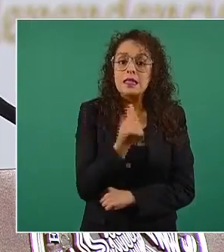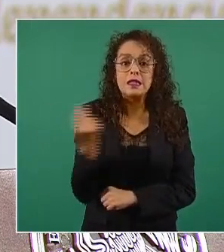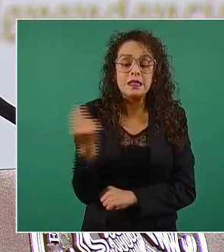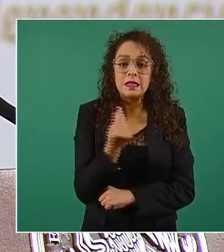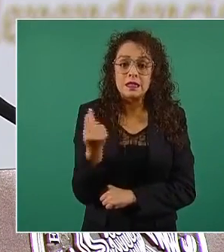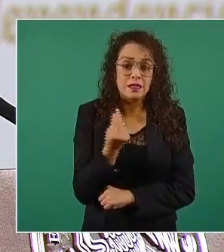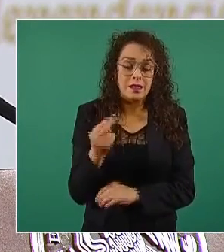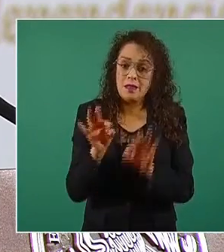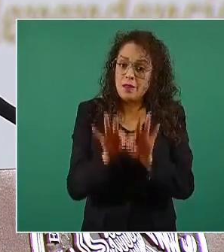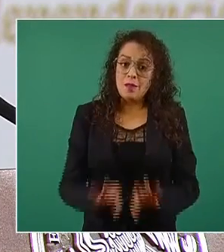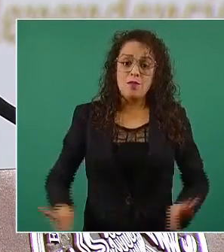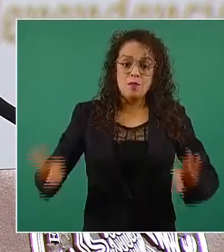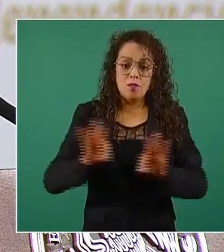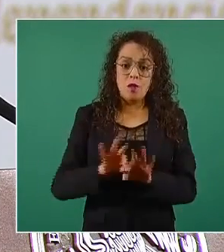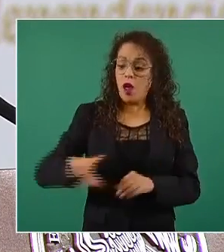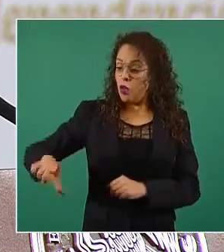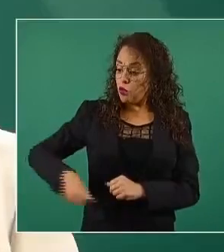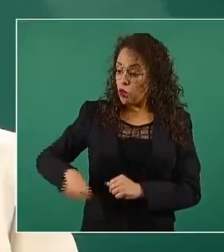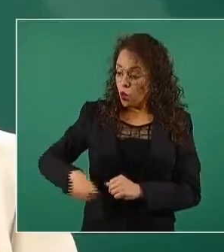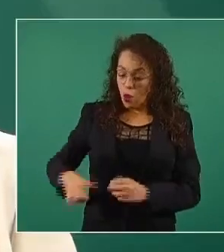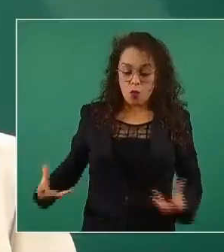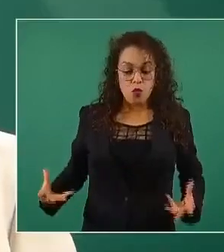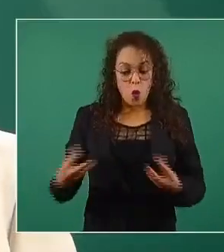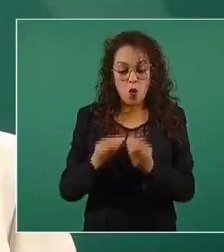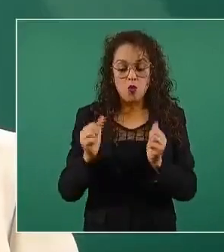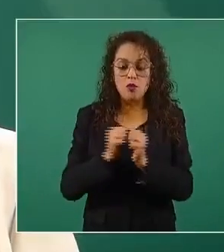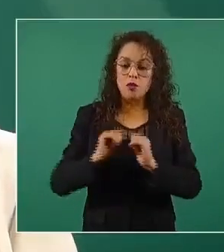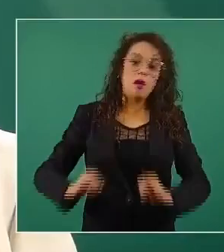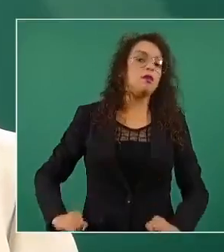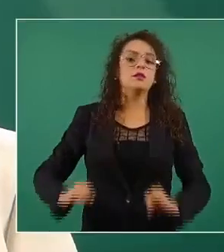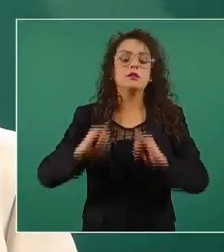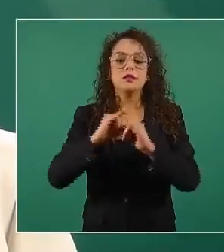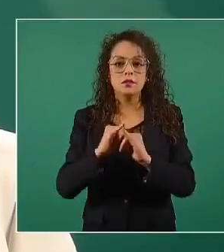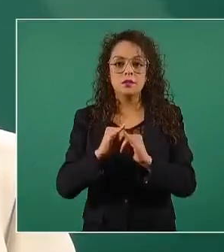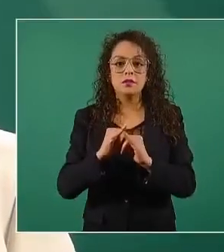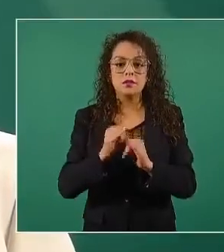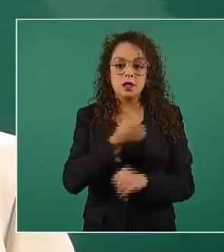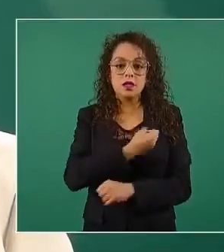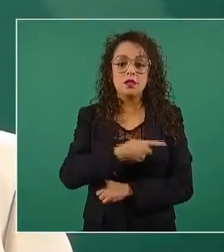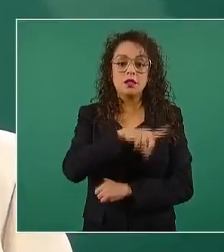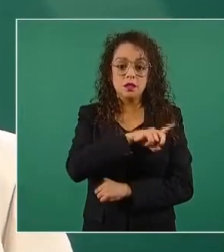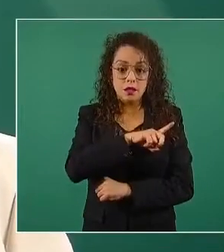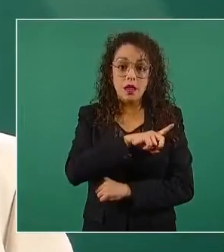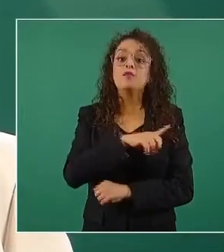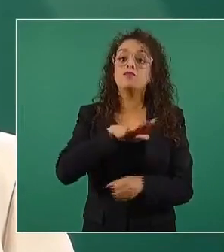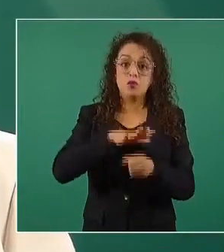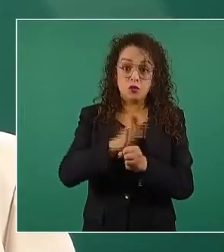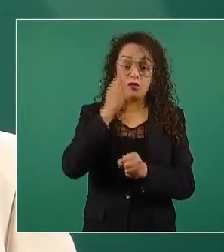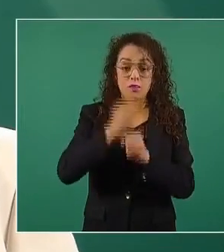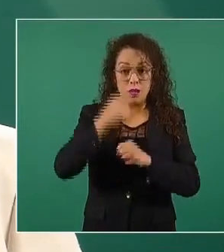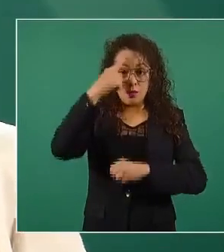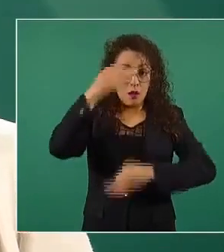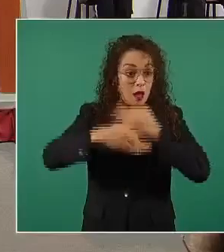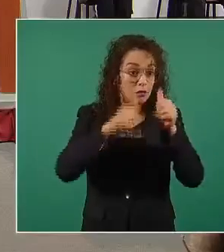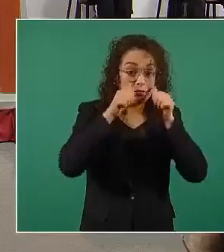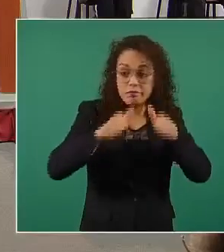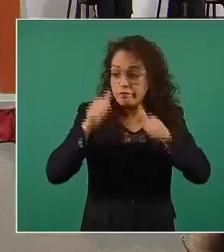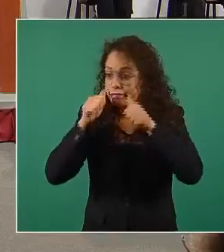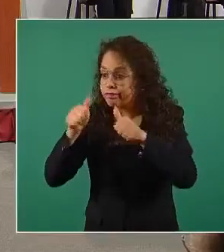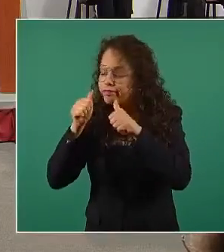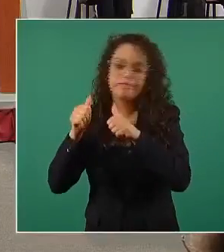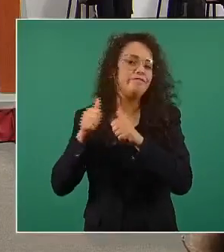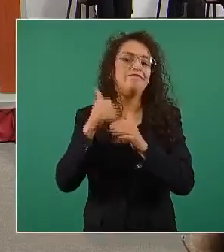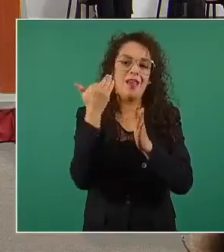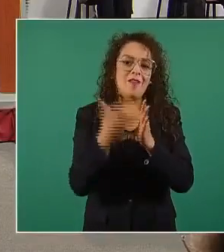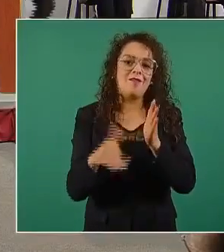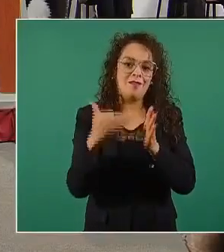su conjunto, las instituciones de salud, no alcanzan a cubrir la totalidad de los servicios que se requieren brindar. Muchas